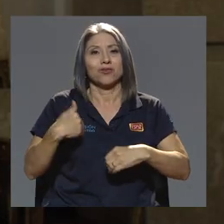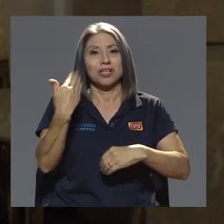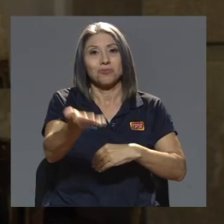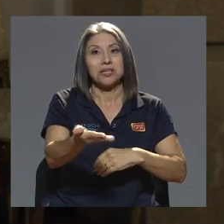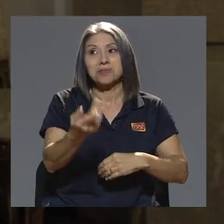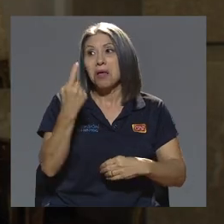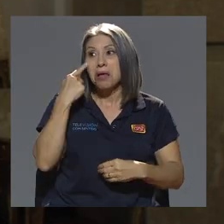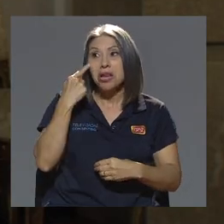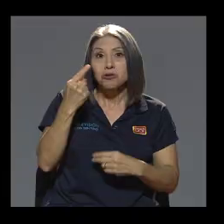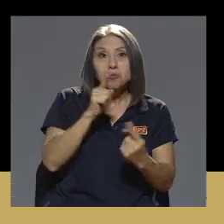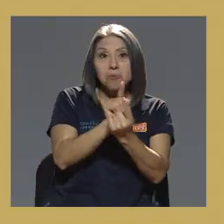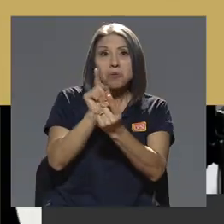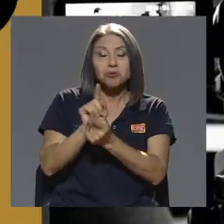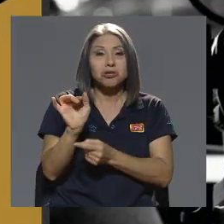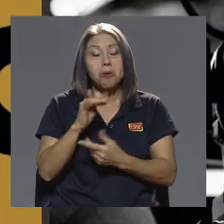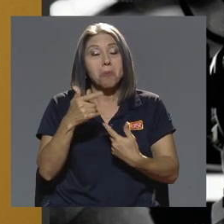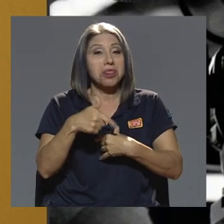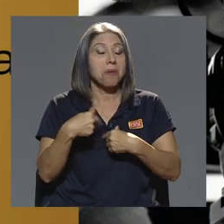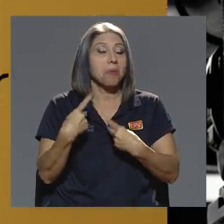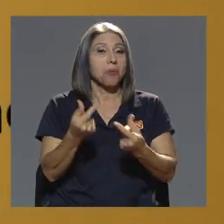pasado el tiempo. Qué lindo.